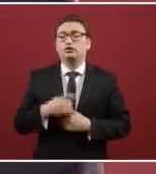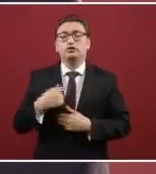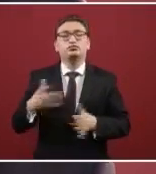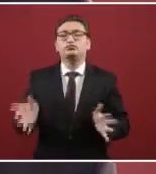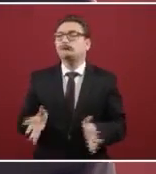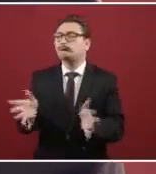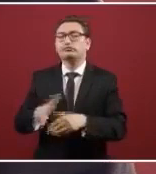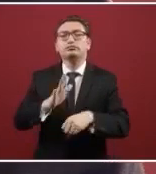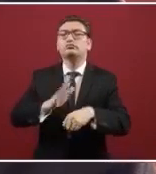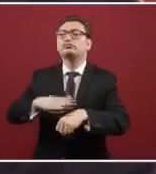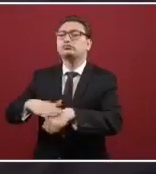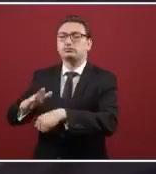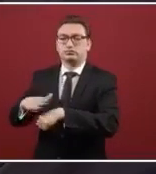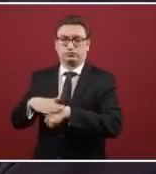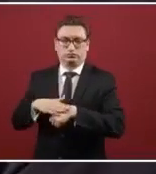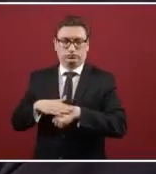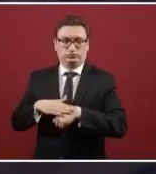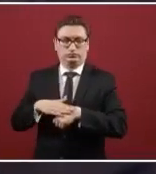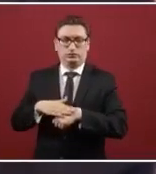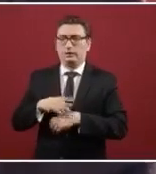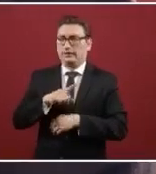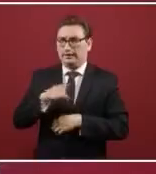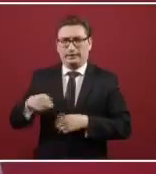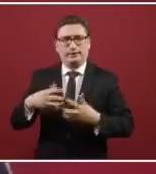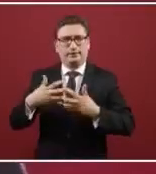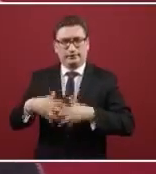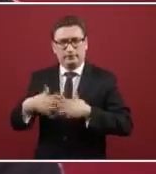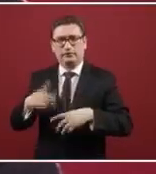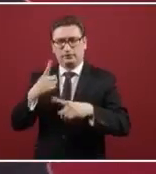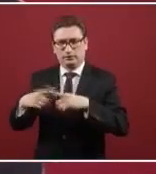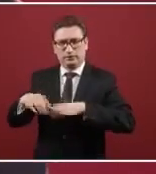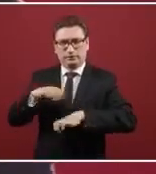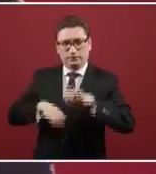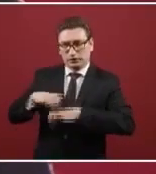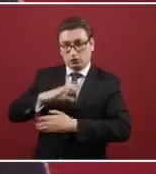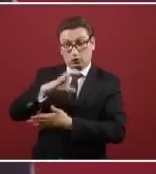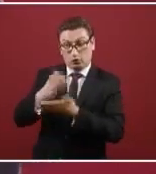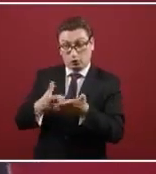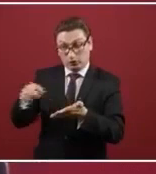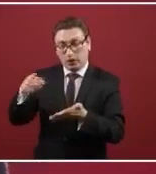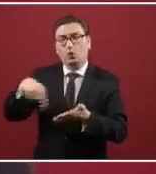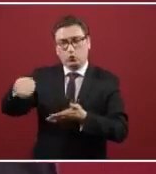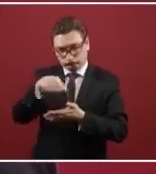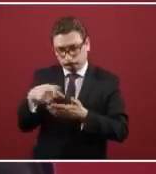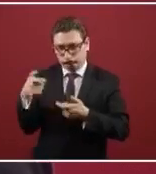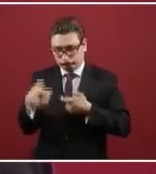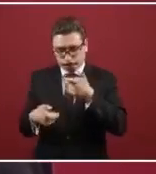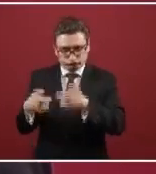exhortando, llamando, convocando a las empresas que tienen los contratos para que inviertan y